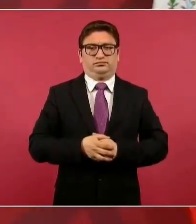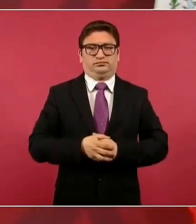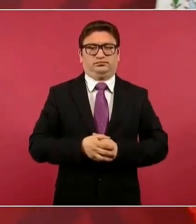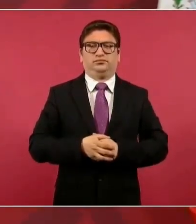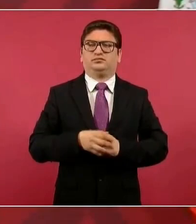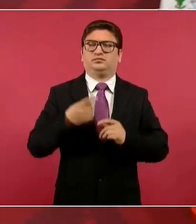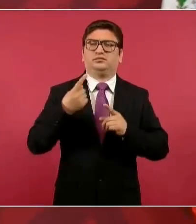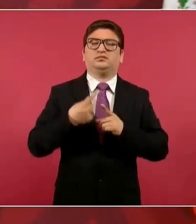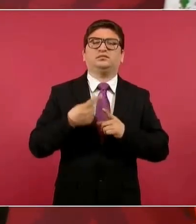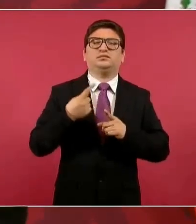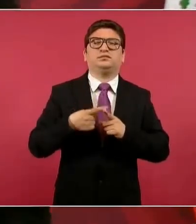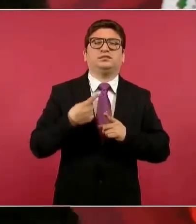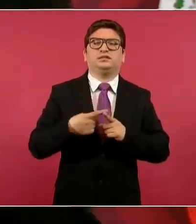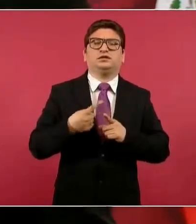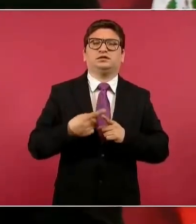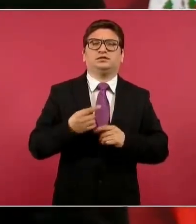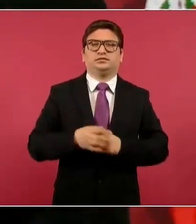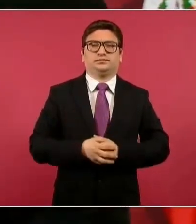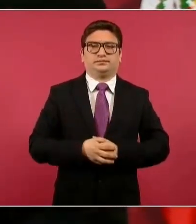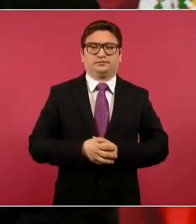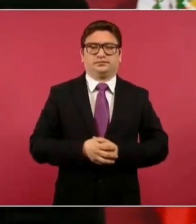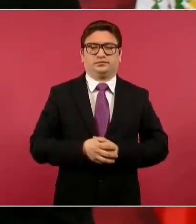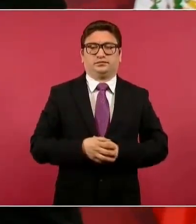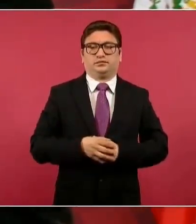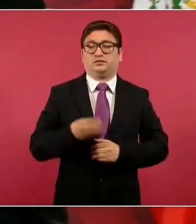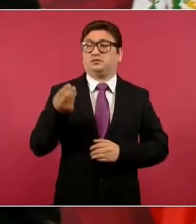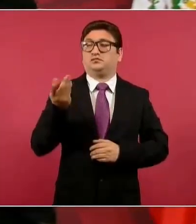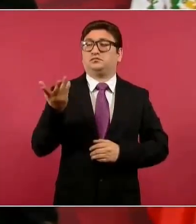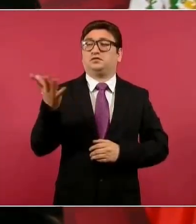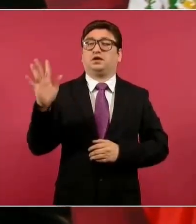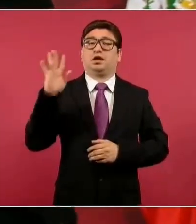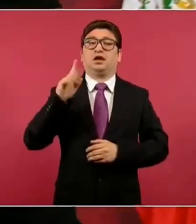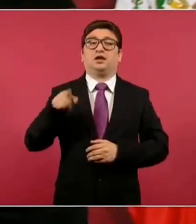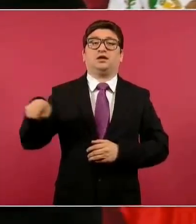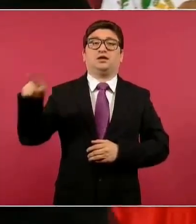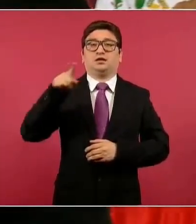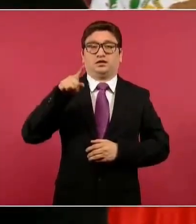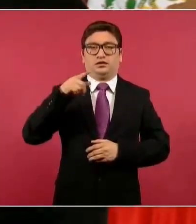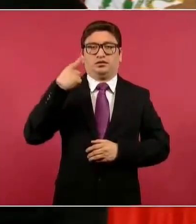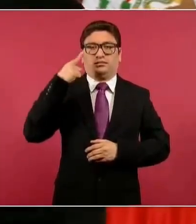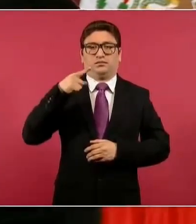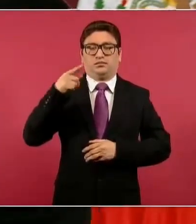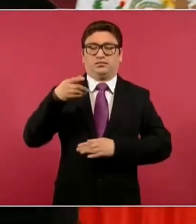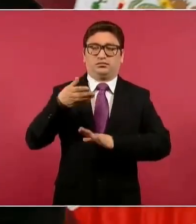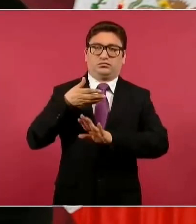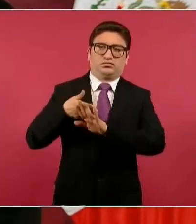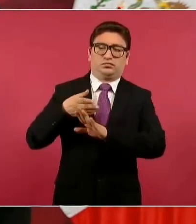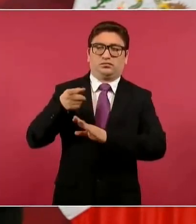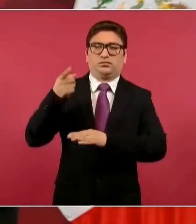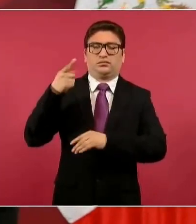los que supuestamente iban a ser combatidos,